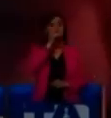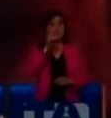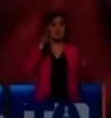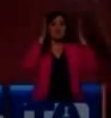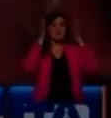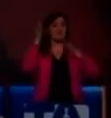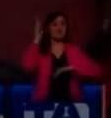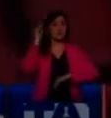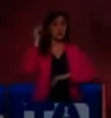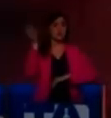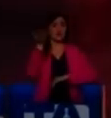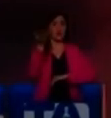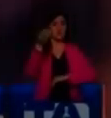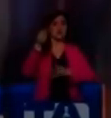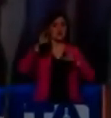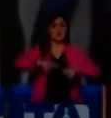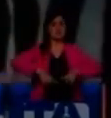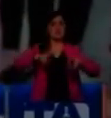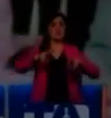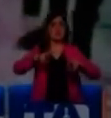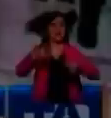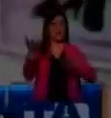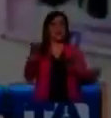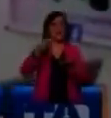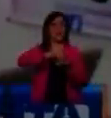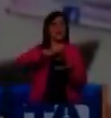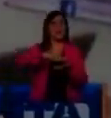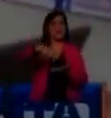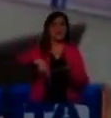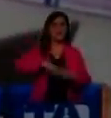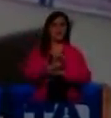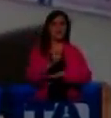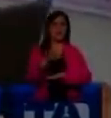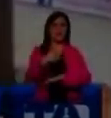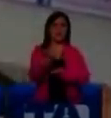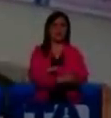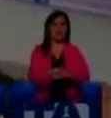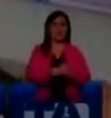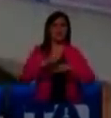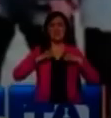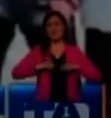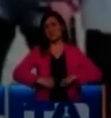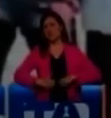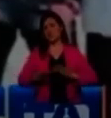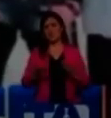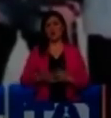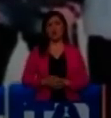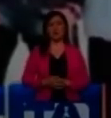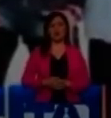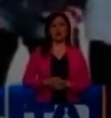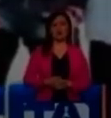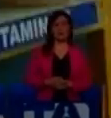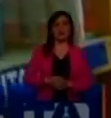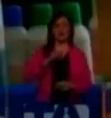se está poniendo de moda de alguna manera este tipo de agresiones en otros países, y yo sí quiero enviarles un mensaje